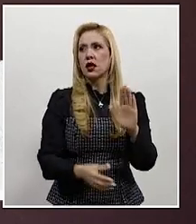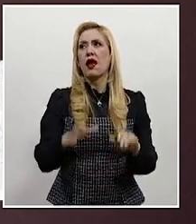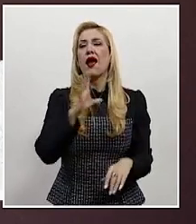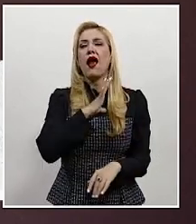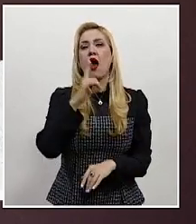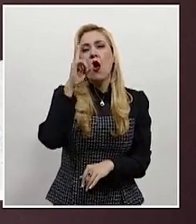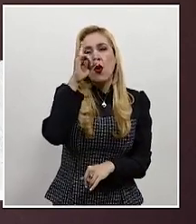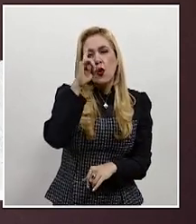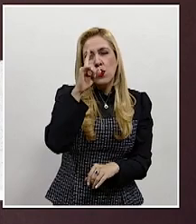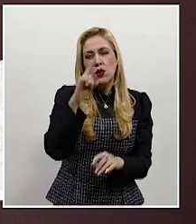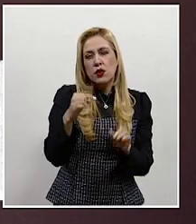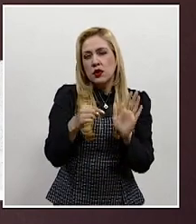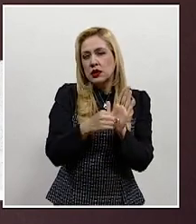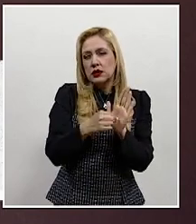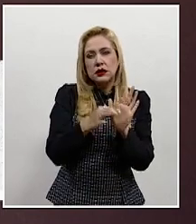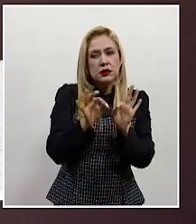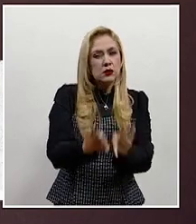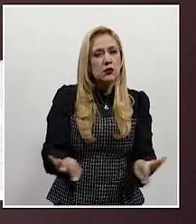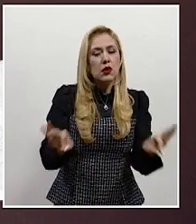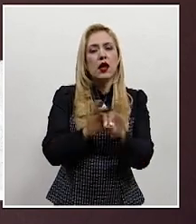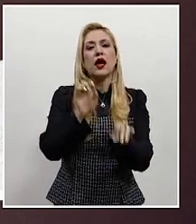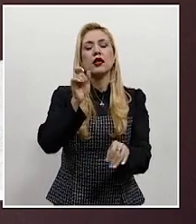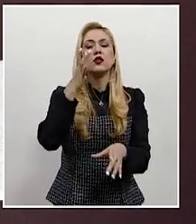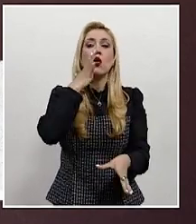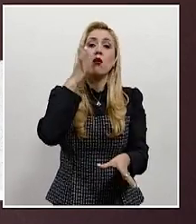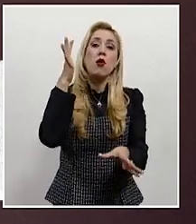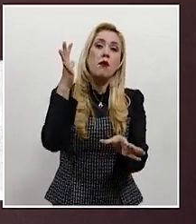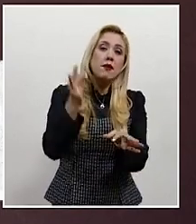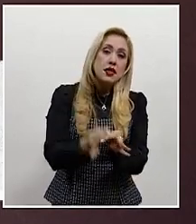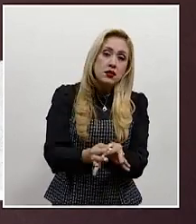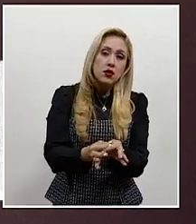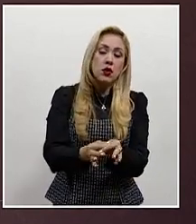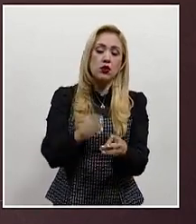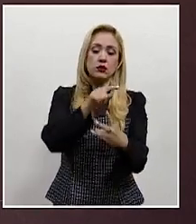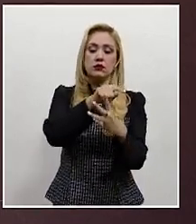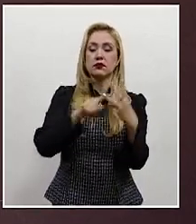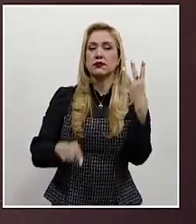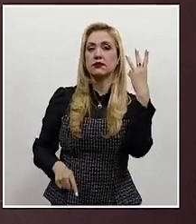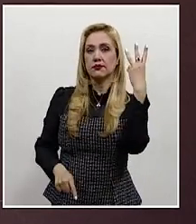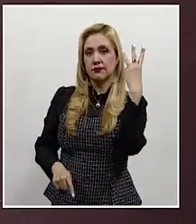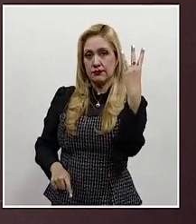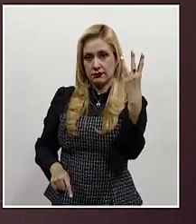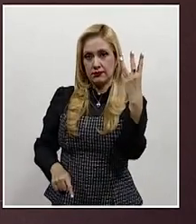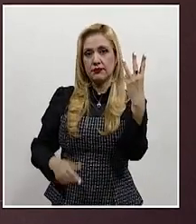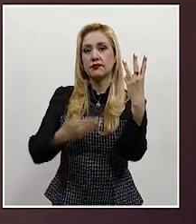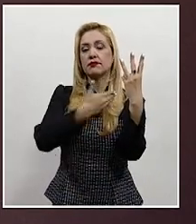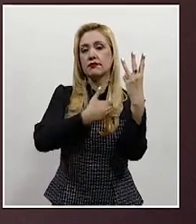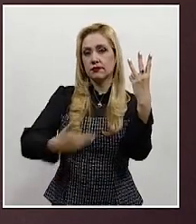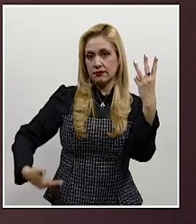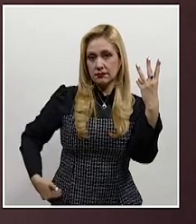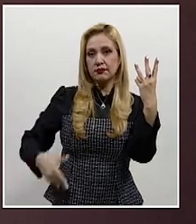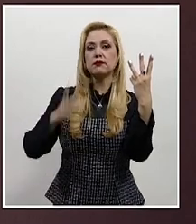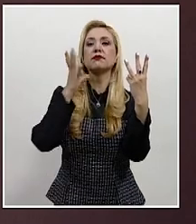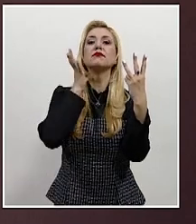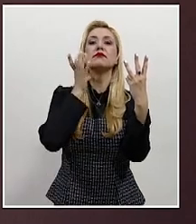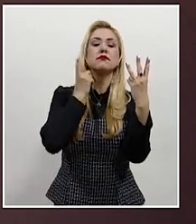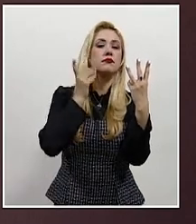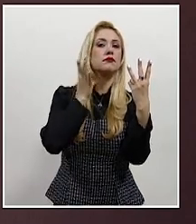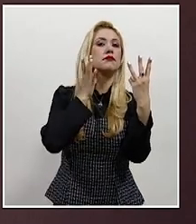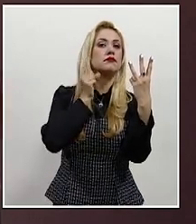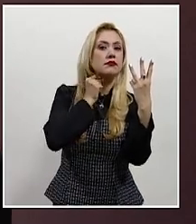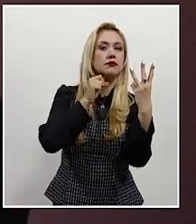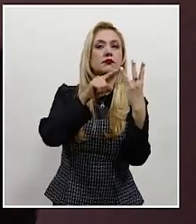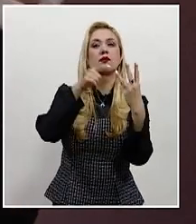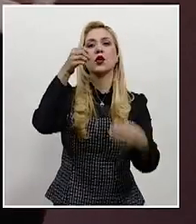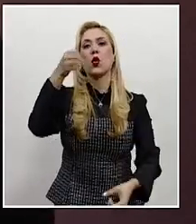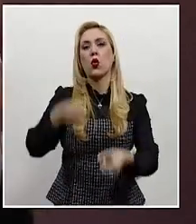tiene un punto importante en el compromiso de los tres poderes del Ejecutivo, Legislativo y Judicial,